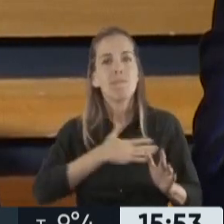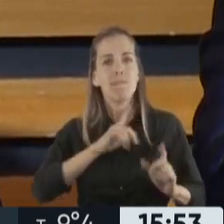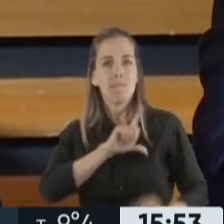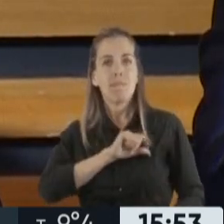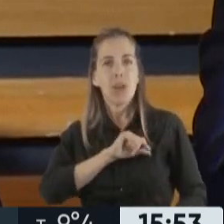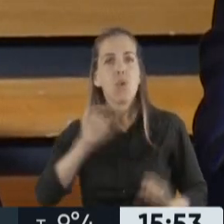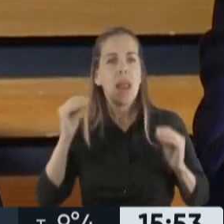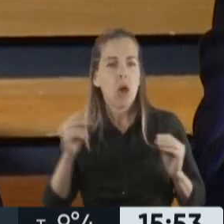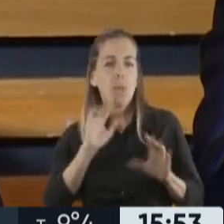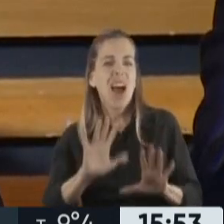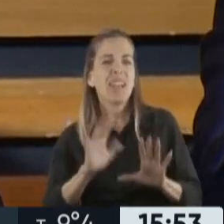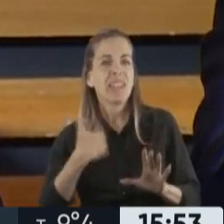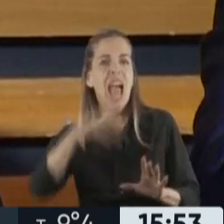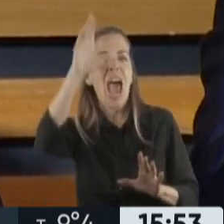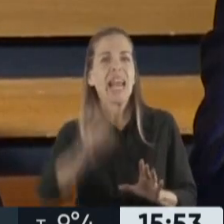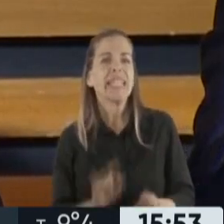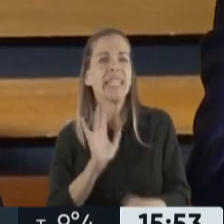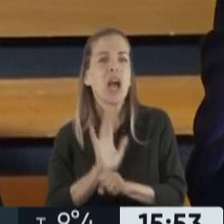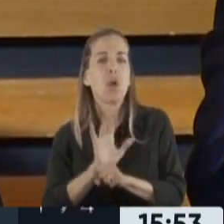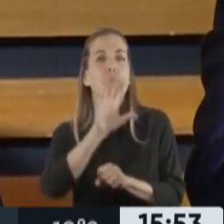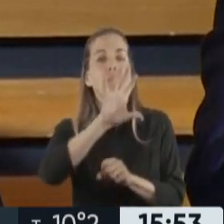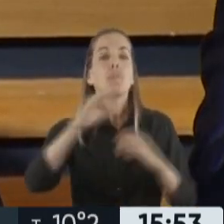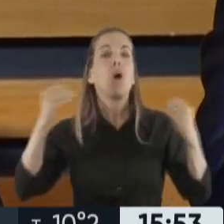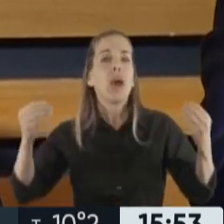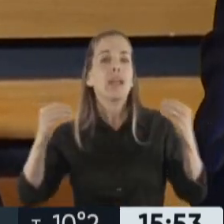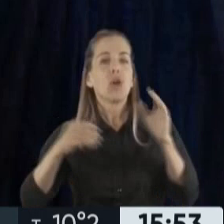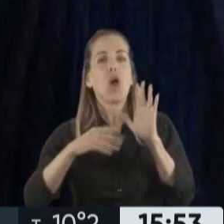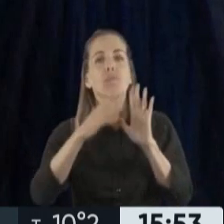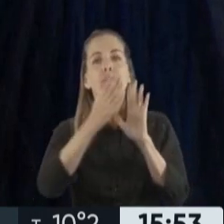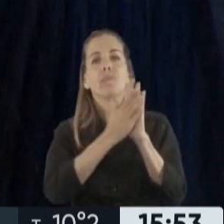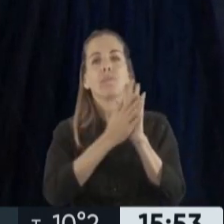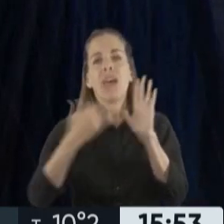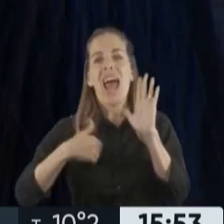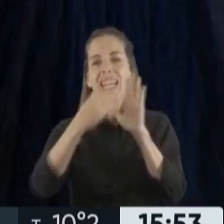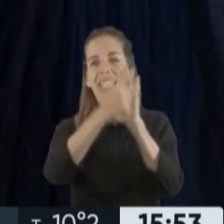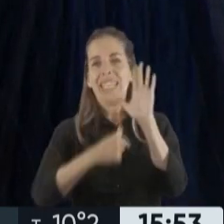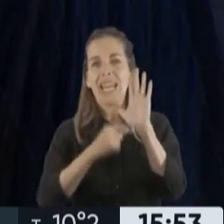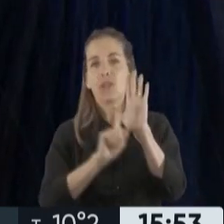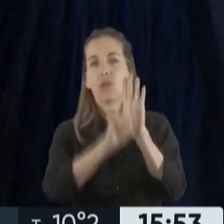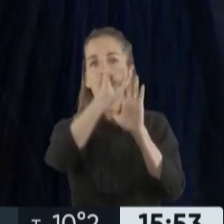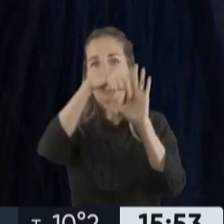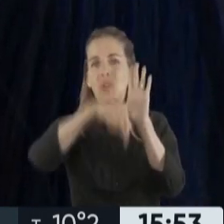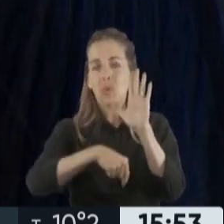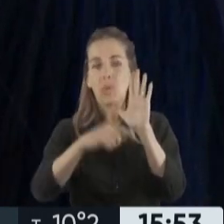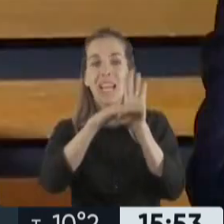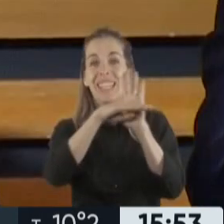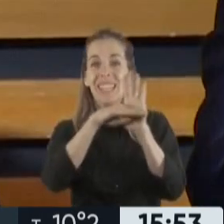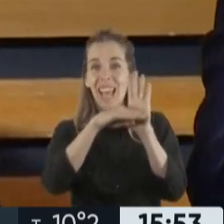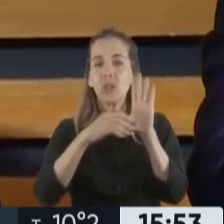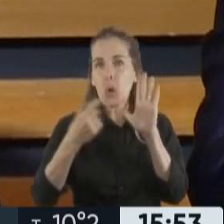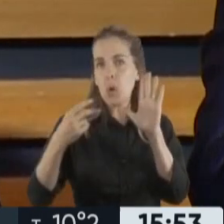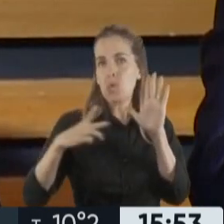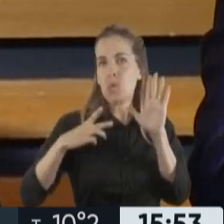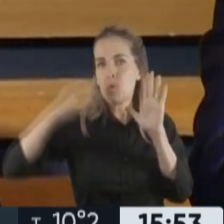Esta Argentina tiene un centro muy rico y tiene dos Argentinas periféricas, al norte y al sur, a las que les